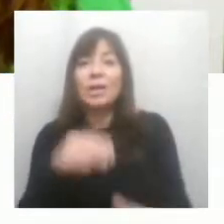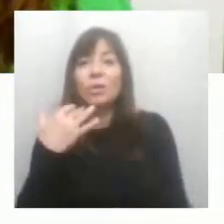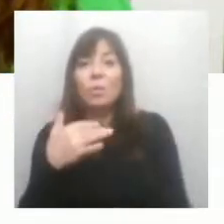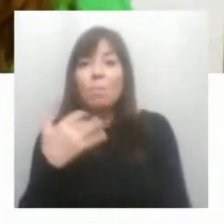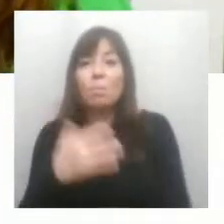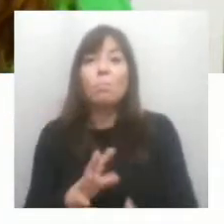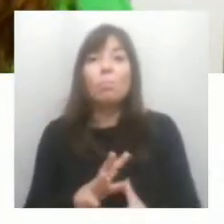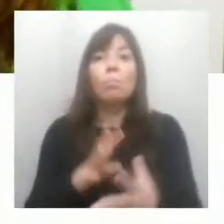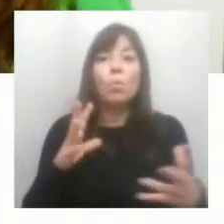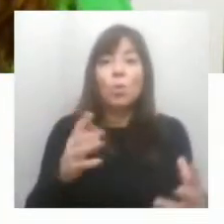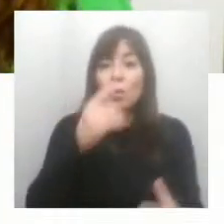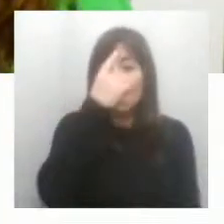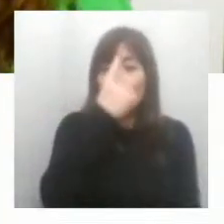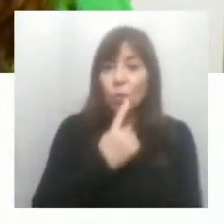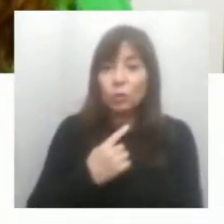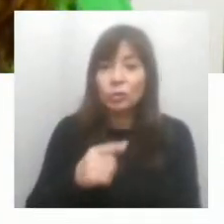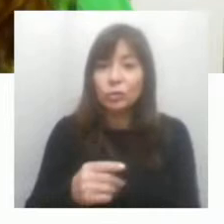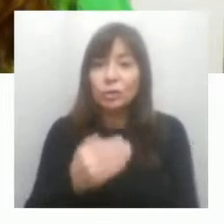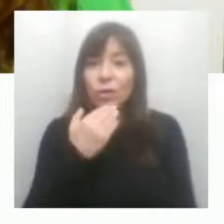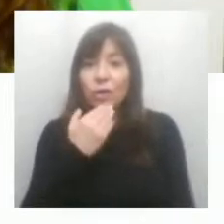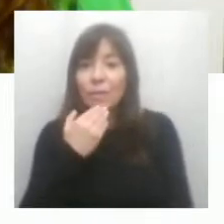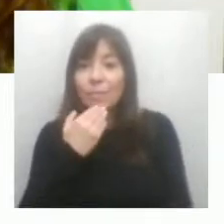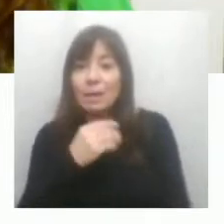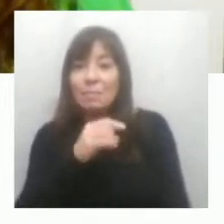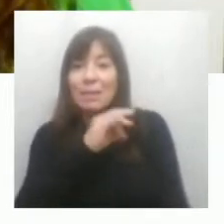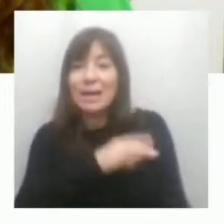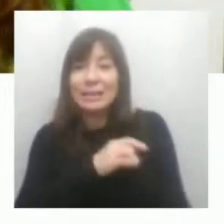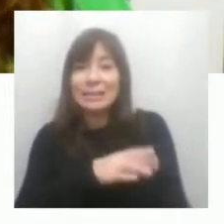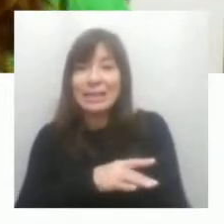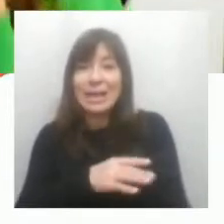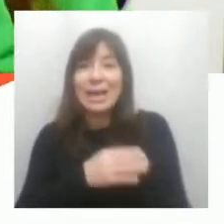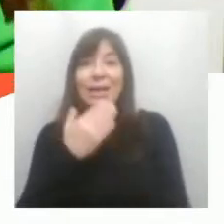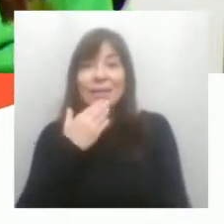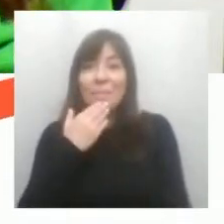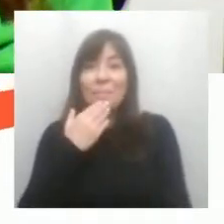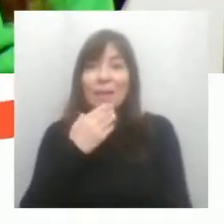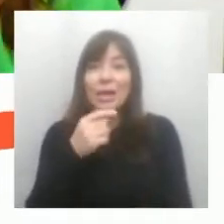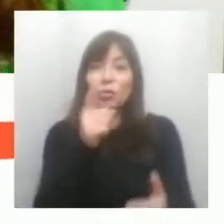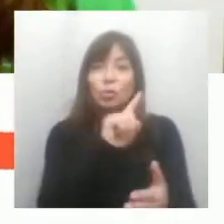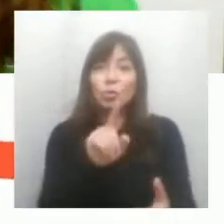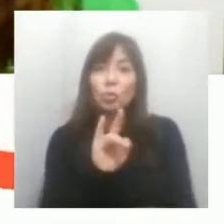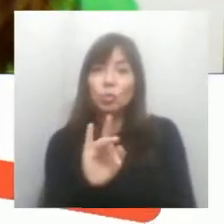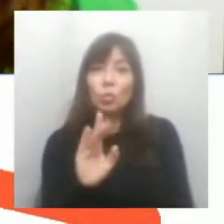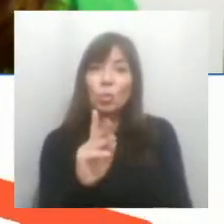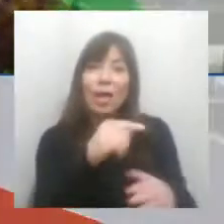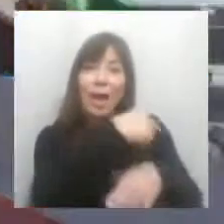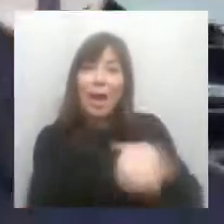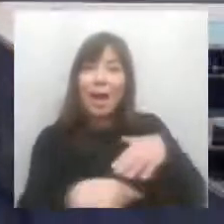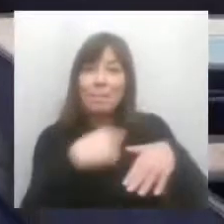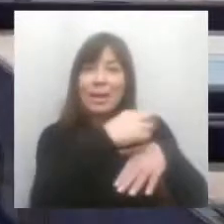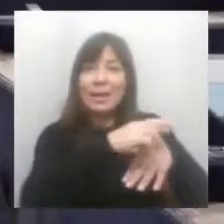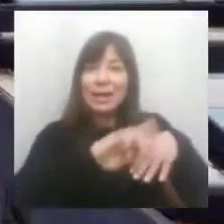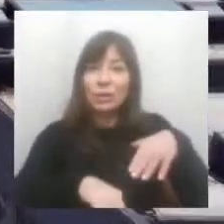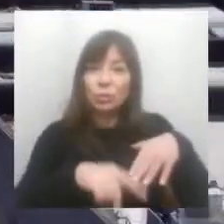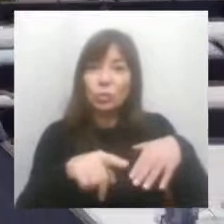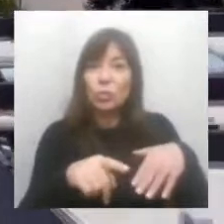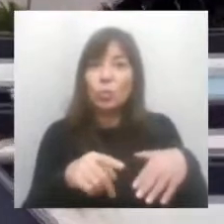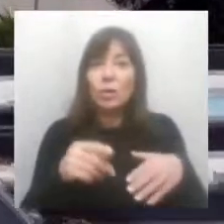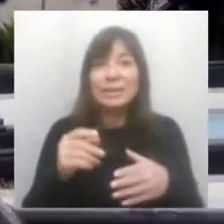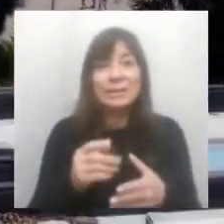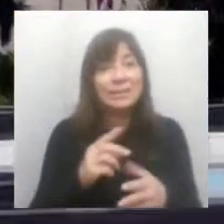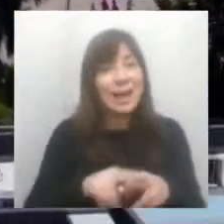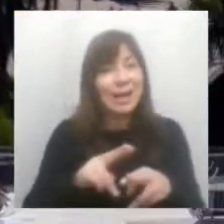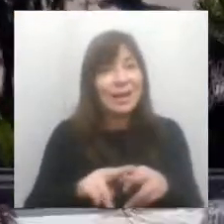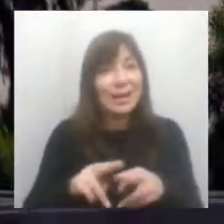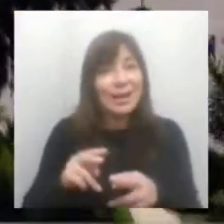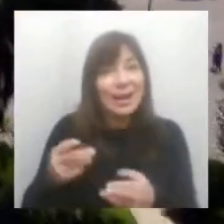para el museo y también para Chile, y también para Sudamérica, porque se crea el Túnel Universo, que es, lo tengo que decir,